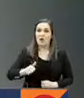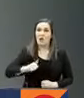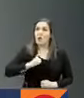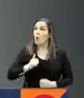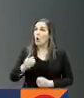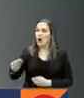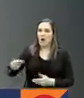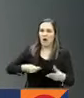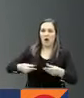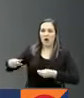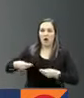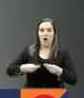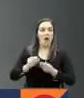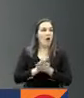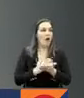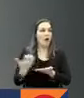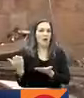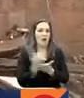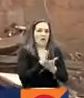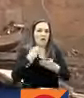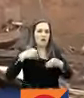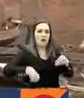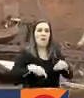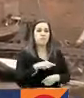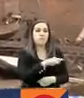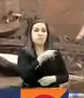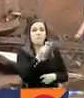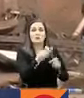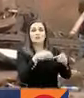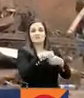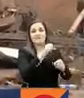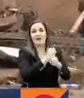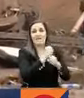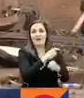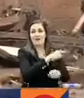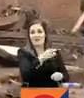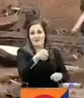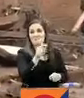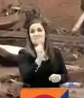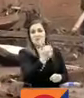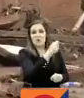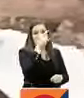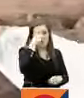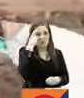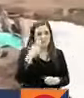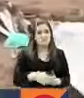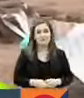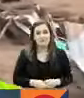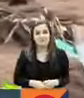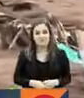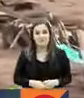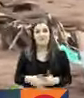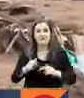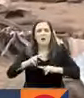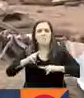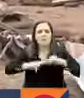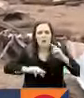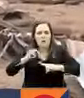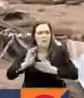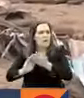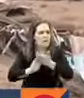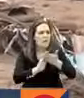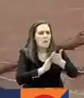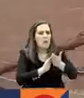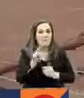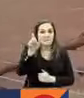y se llenaron los bolsillos, fueron ellos, los funcionarios. Ramón Apraes, coordinador de veeduría de la reconstrucción de Mocoa, informa que las